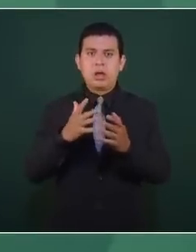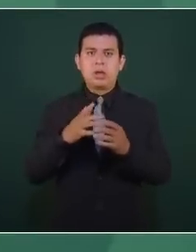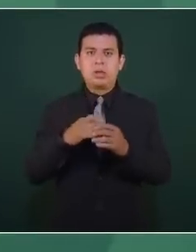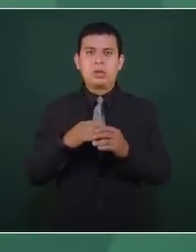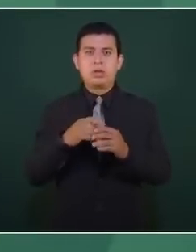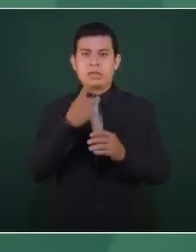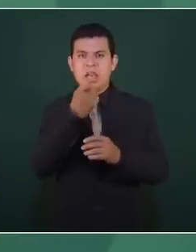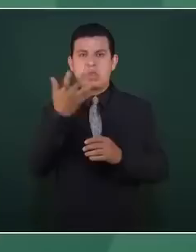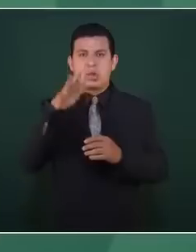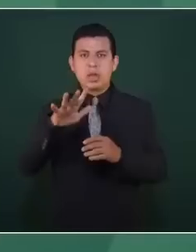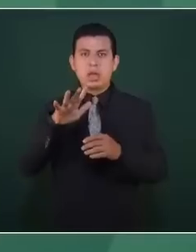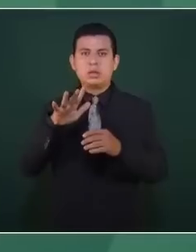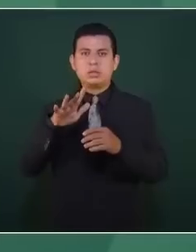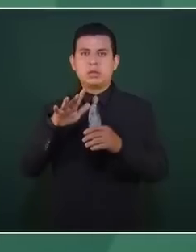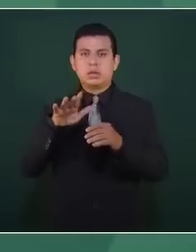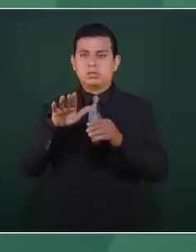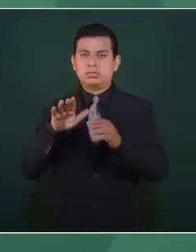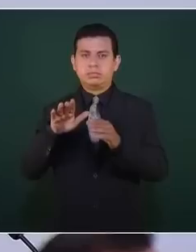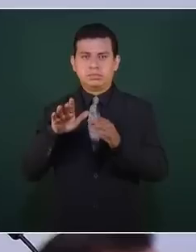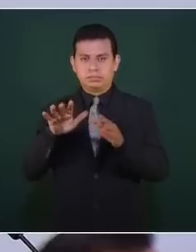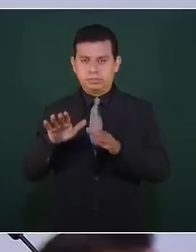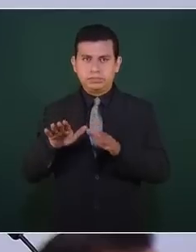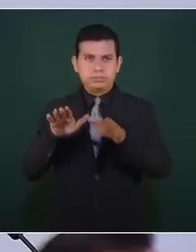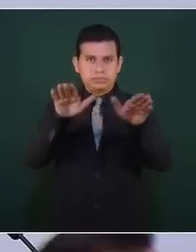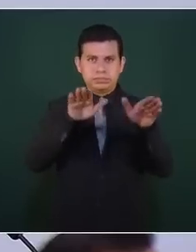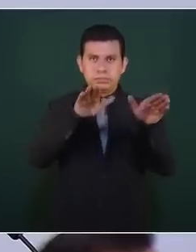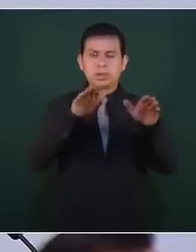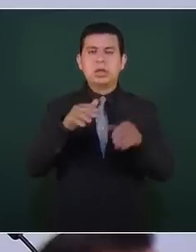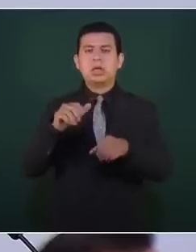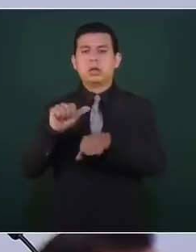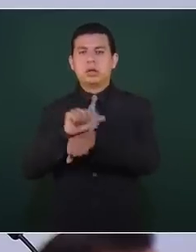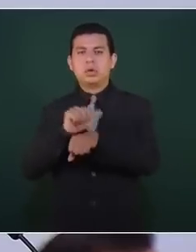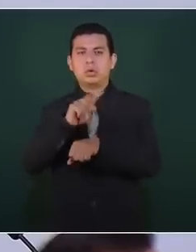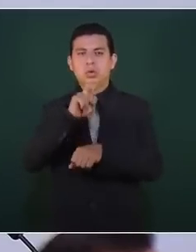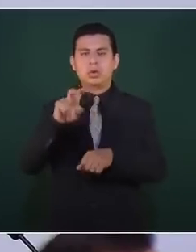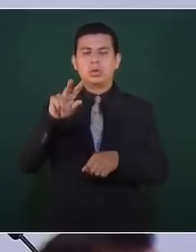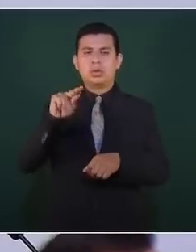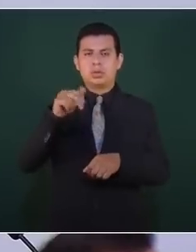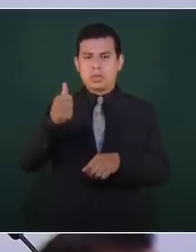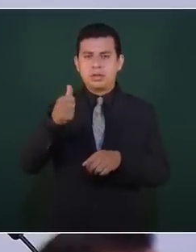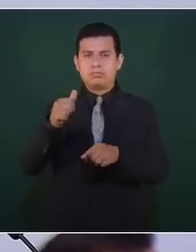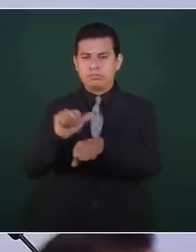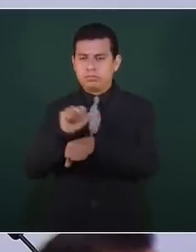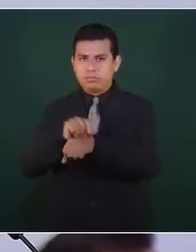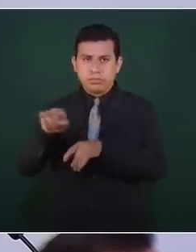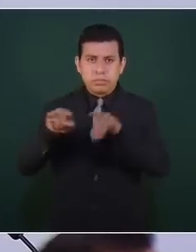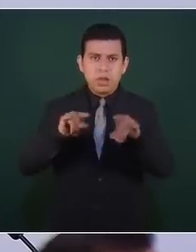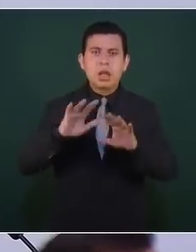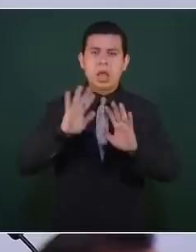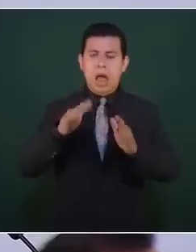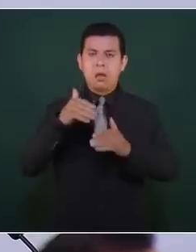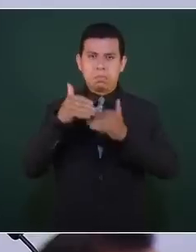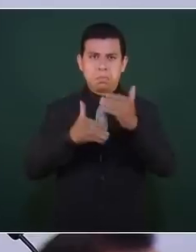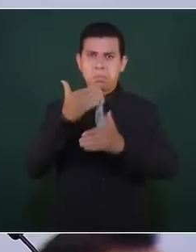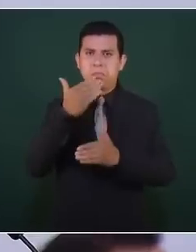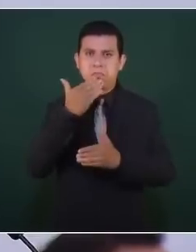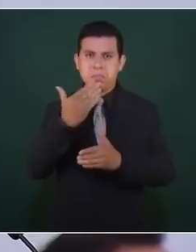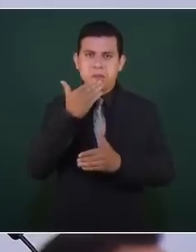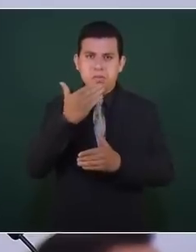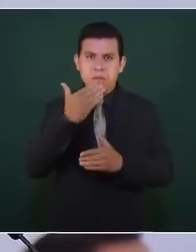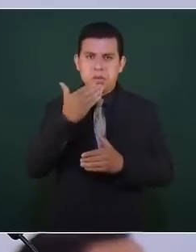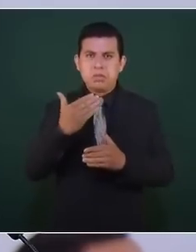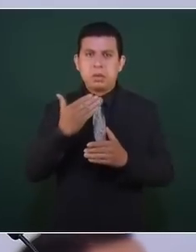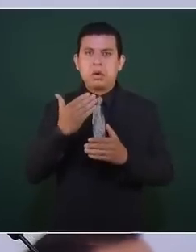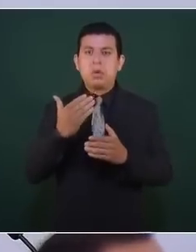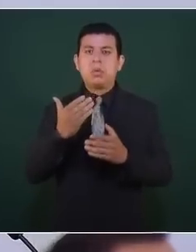110 vehículos y 870 elementos de las mismas instituciones. Se tiene un avance de acuerdo al censo